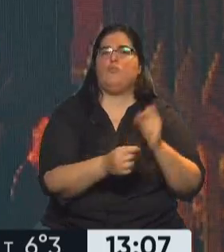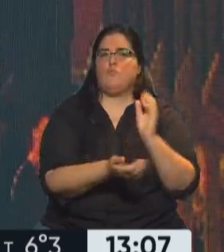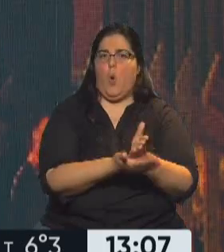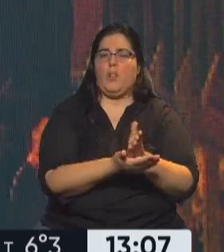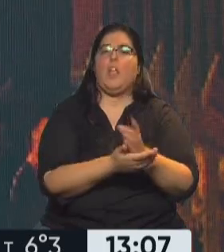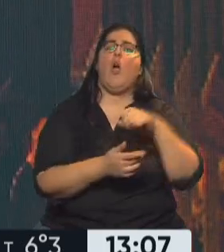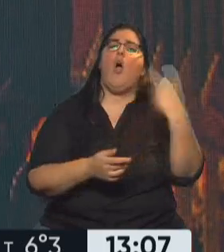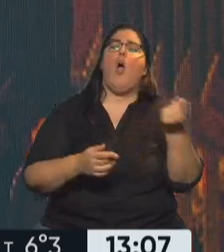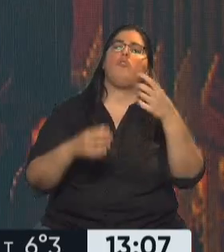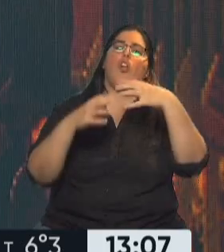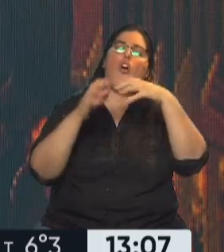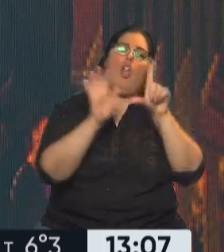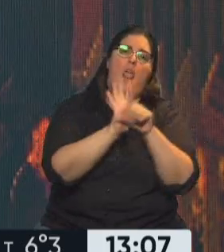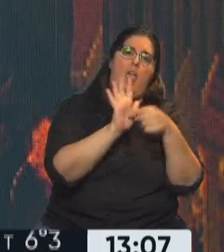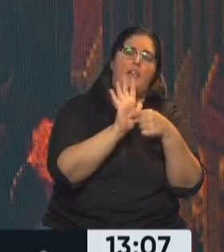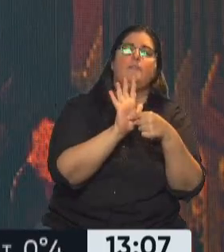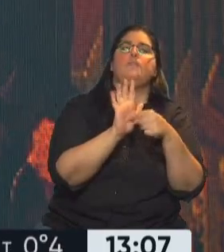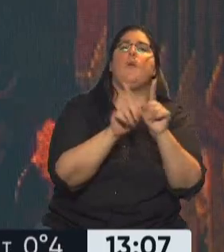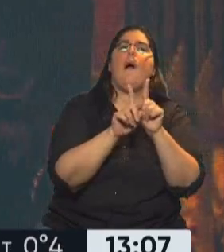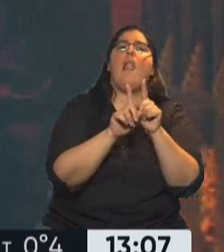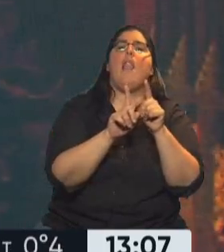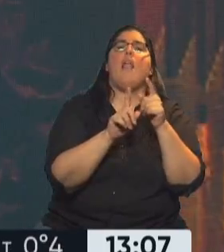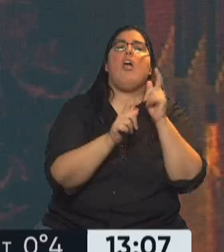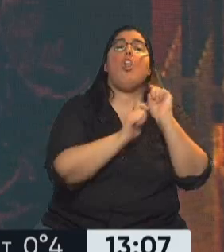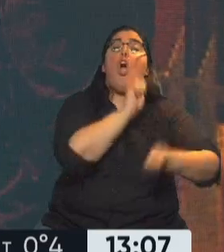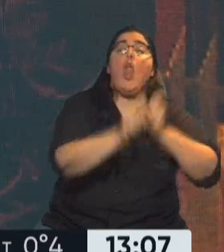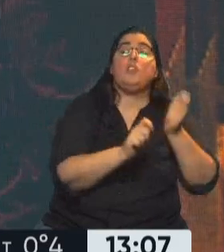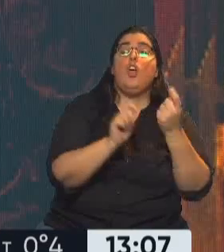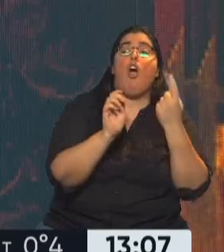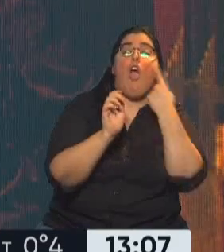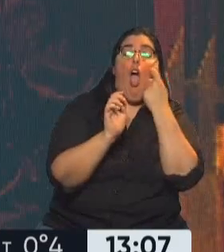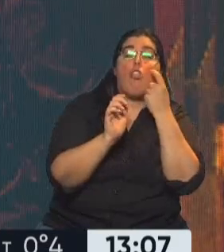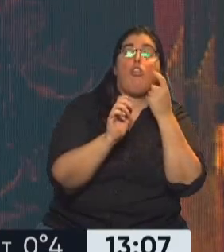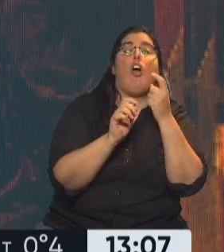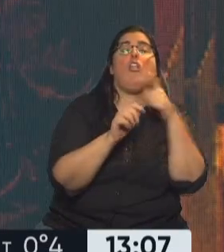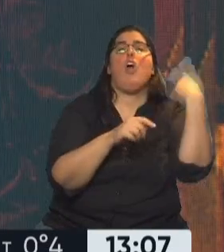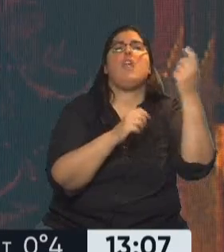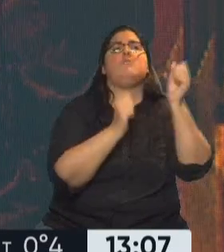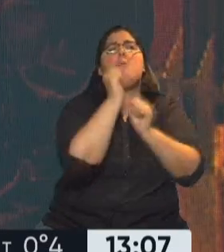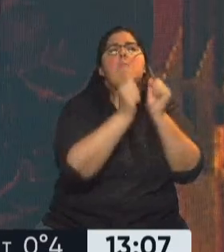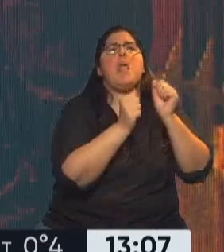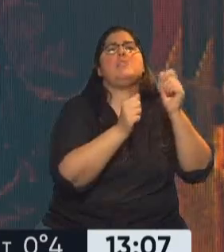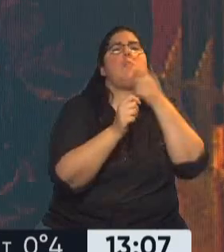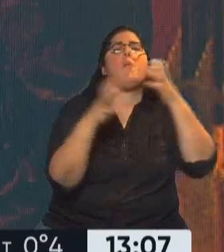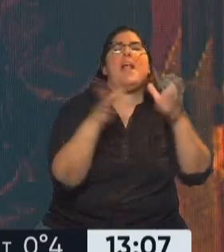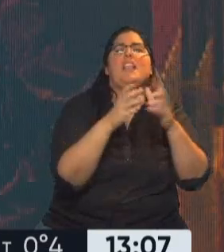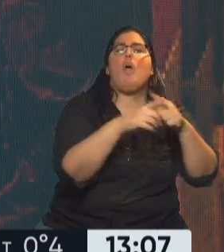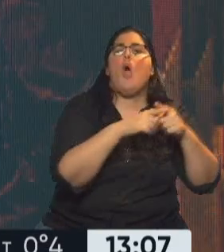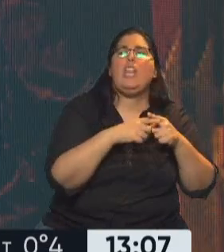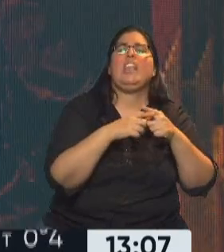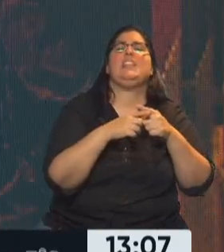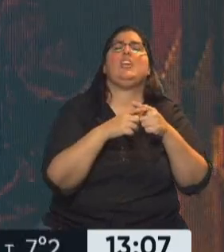que también regula las donaciones que puedan hacer entidades extranjeras en partidos políticos o